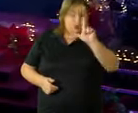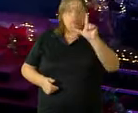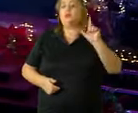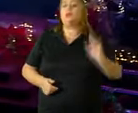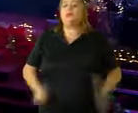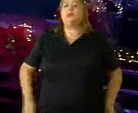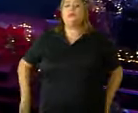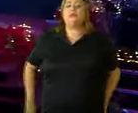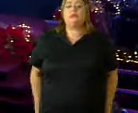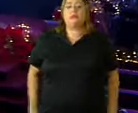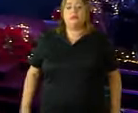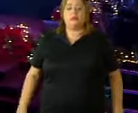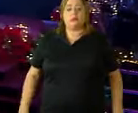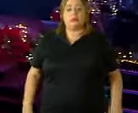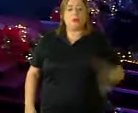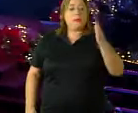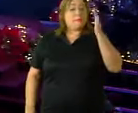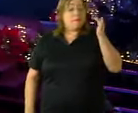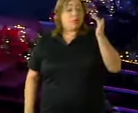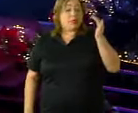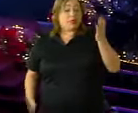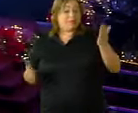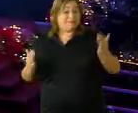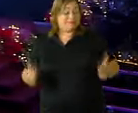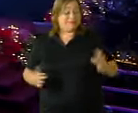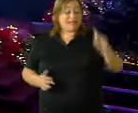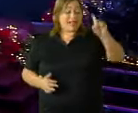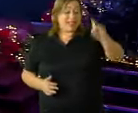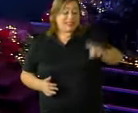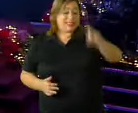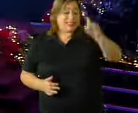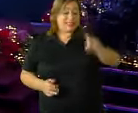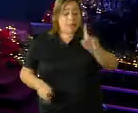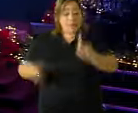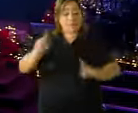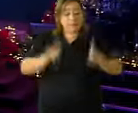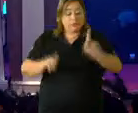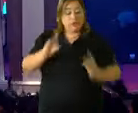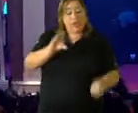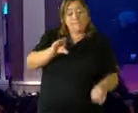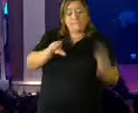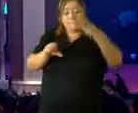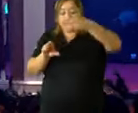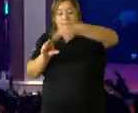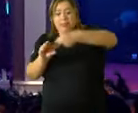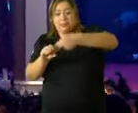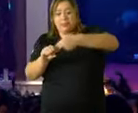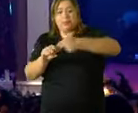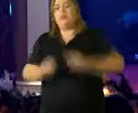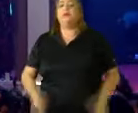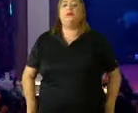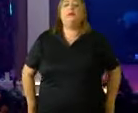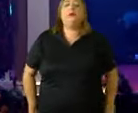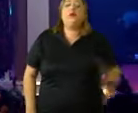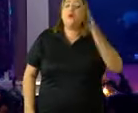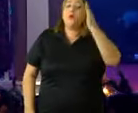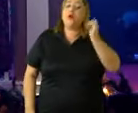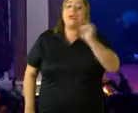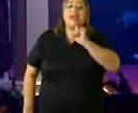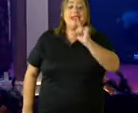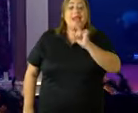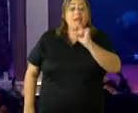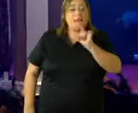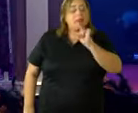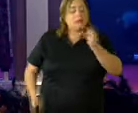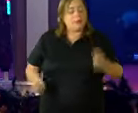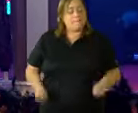Le dio un gran empujo. Exacto. Y necesitamos que la iglesia se envuelva. Que la iglesia se envuelva, porque verdaderamente hay almas que